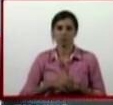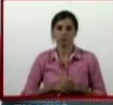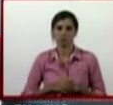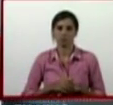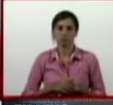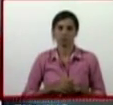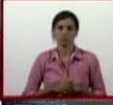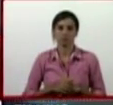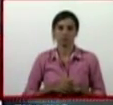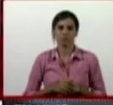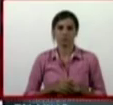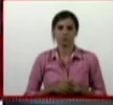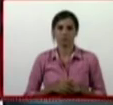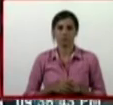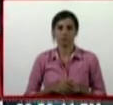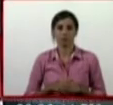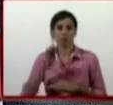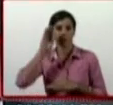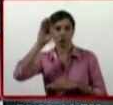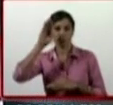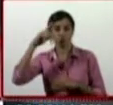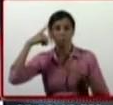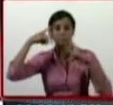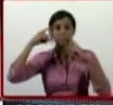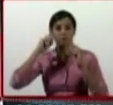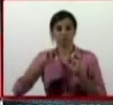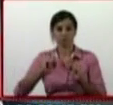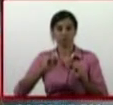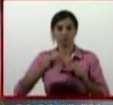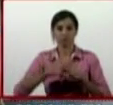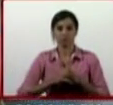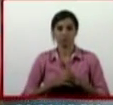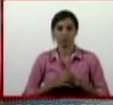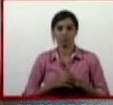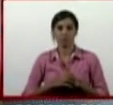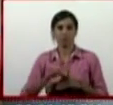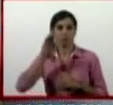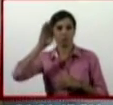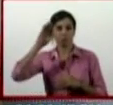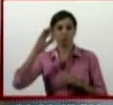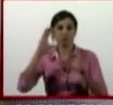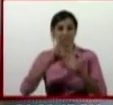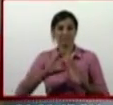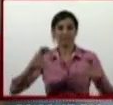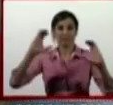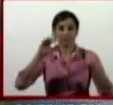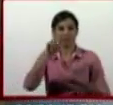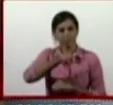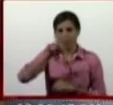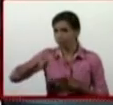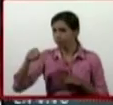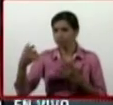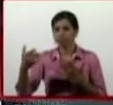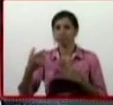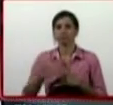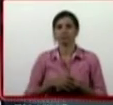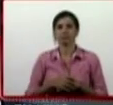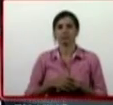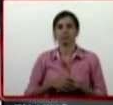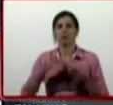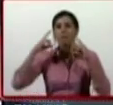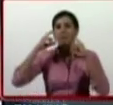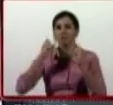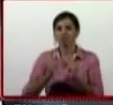de nuestros futuros profesionales, nuestros futuros científicos, las carreras que se